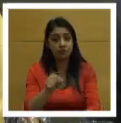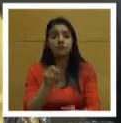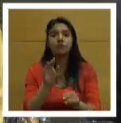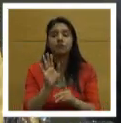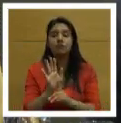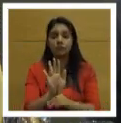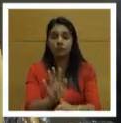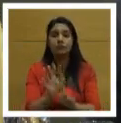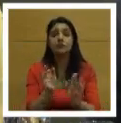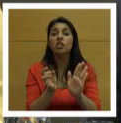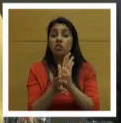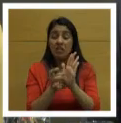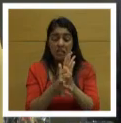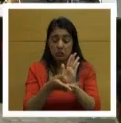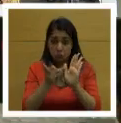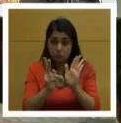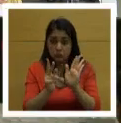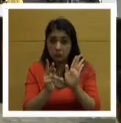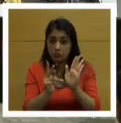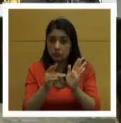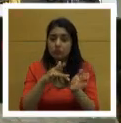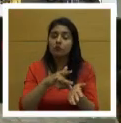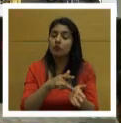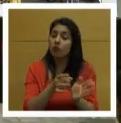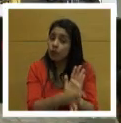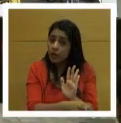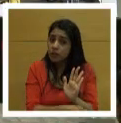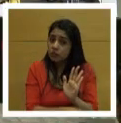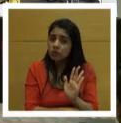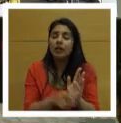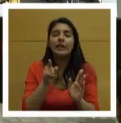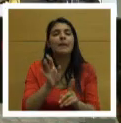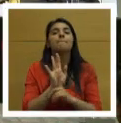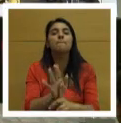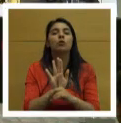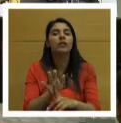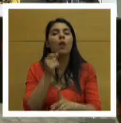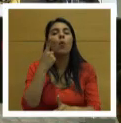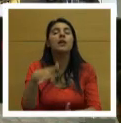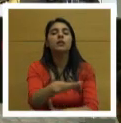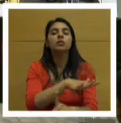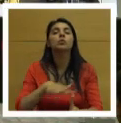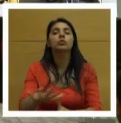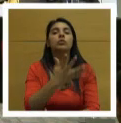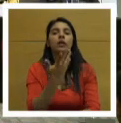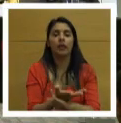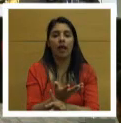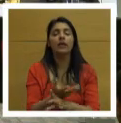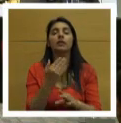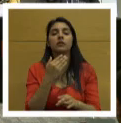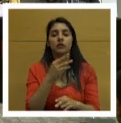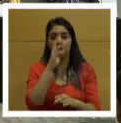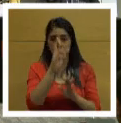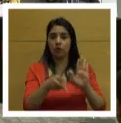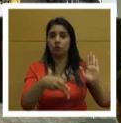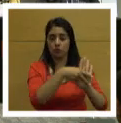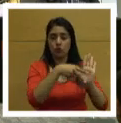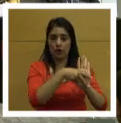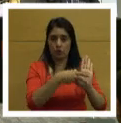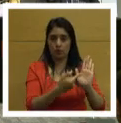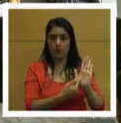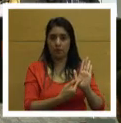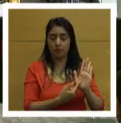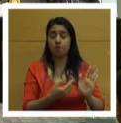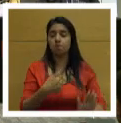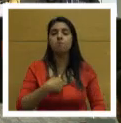vulneración y tratar de mostrar justamente las situaciones incurridas transgrediendo las normas en la materia. A